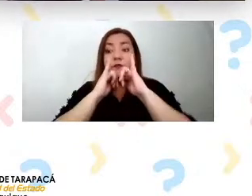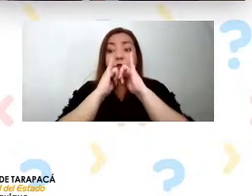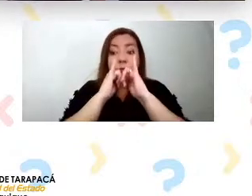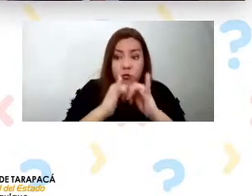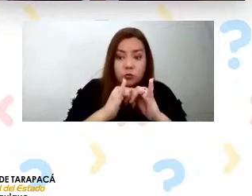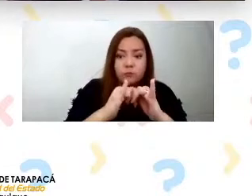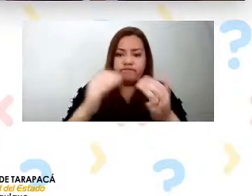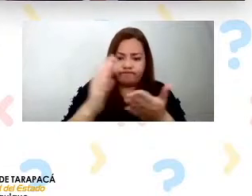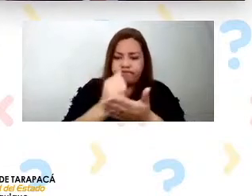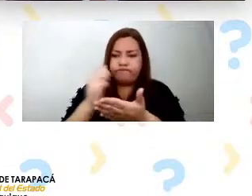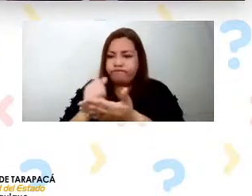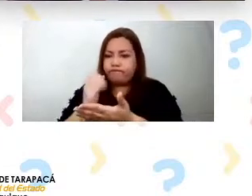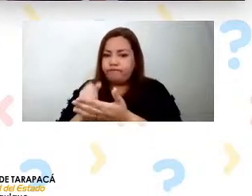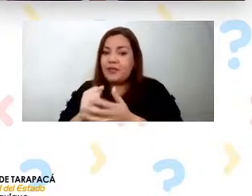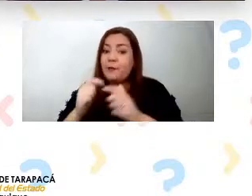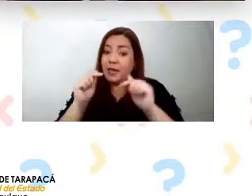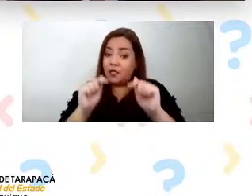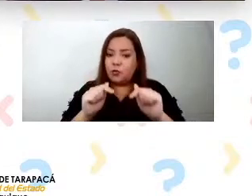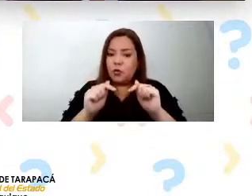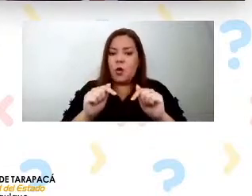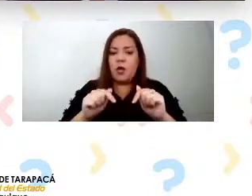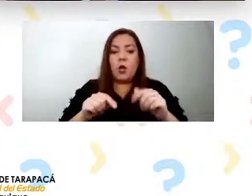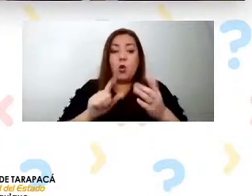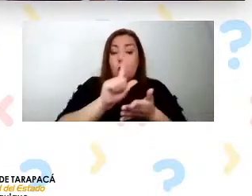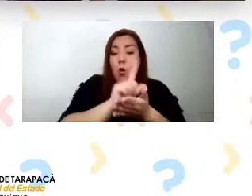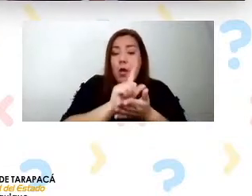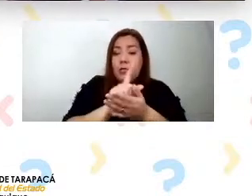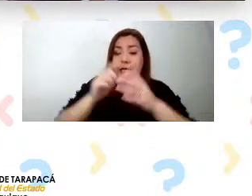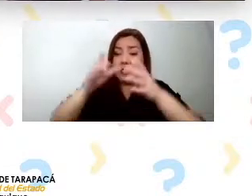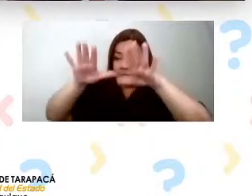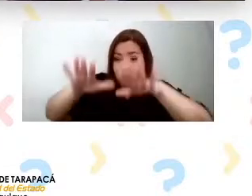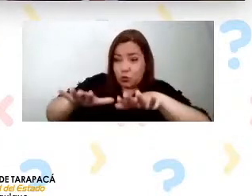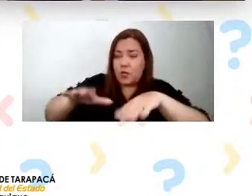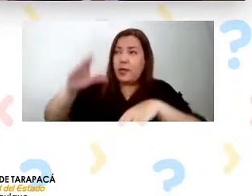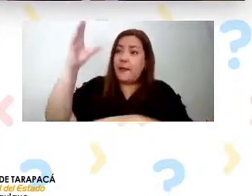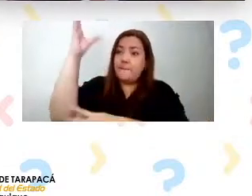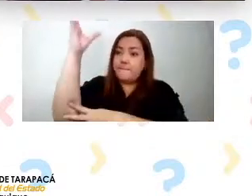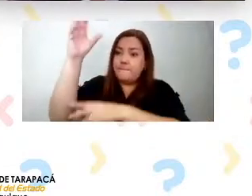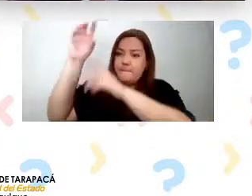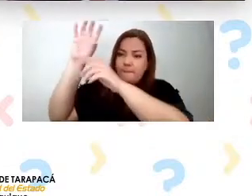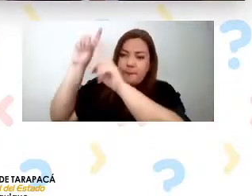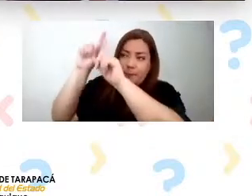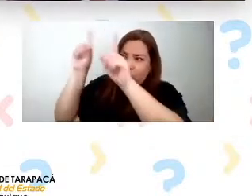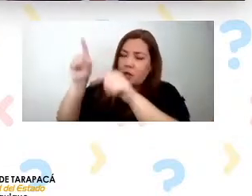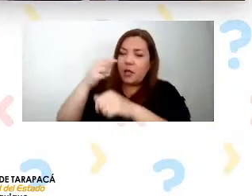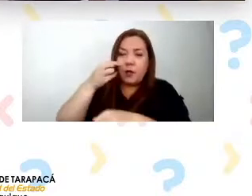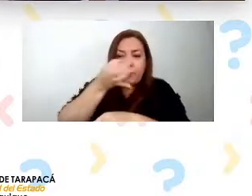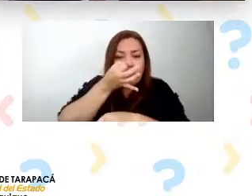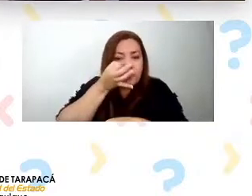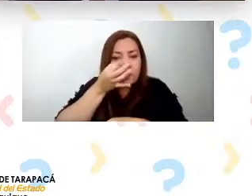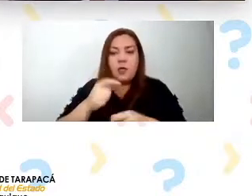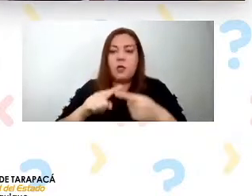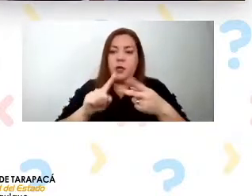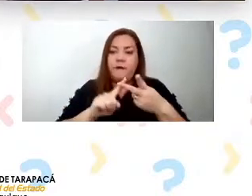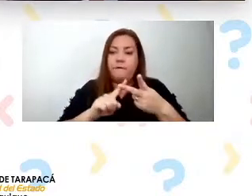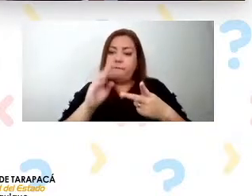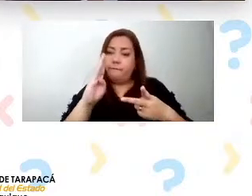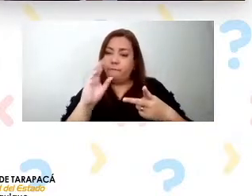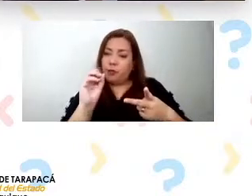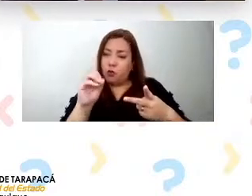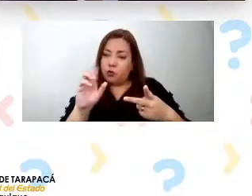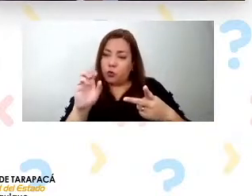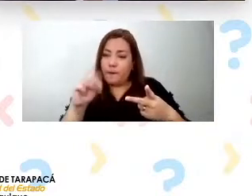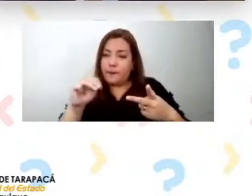este sentido, las estaciones meteorológicas, las estaciones fluviométricas, las estaciones piezométricas y